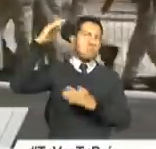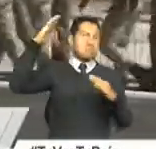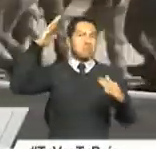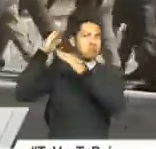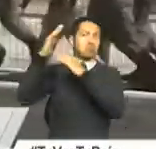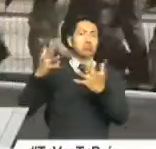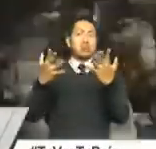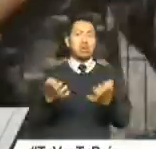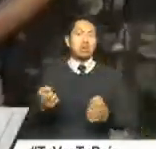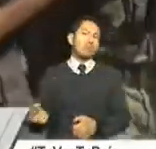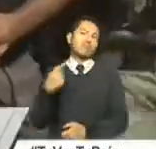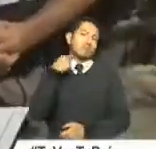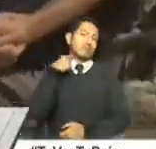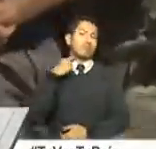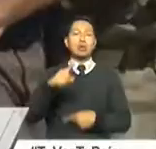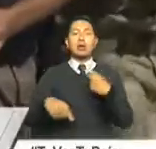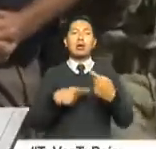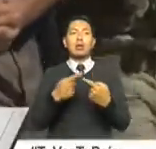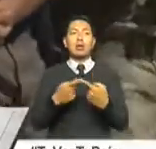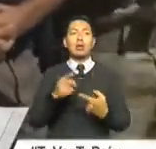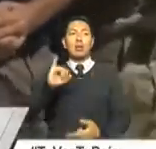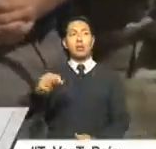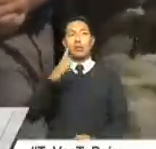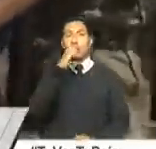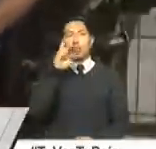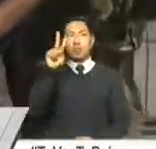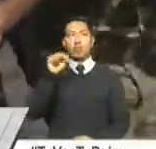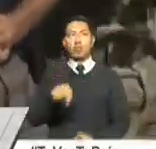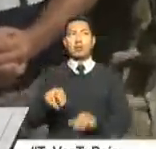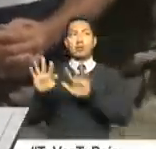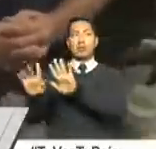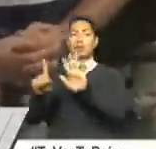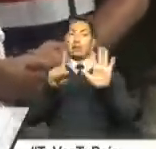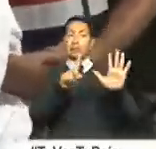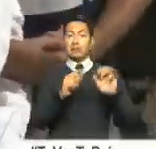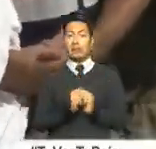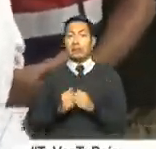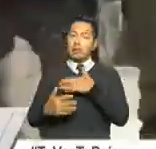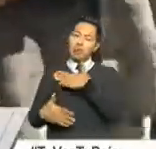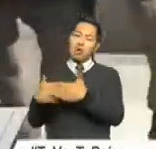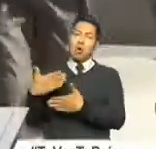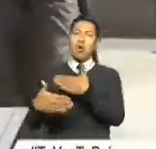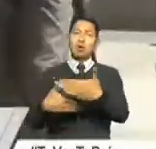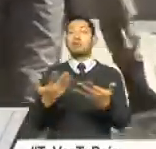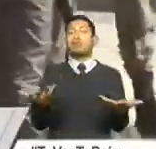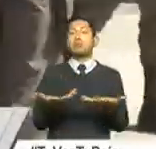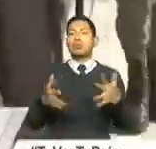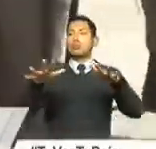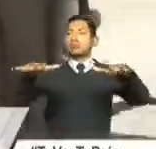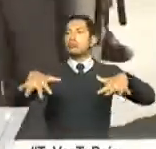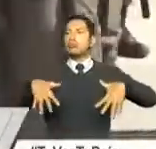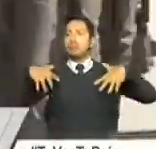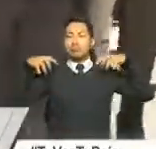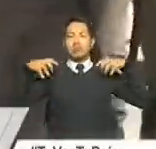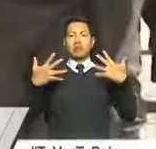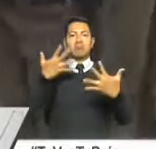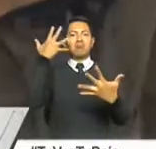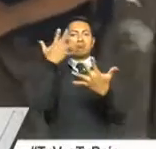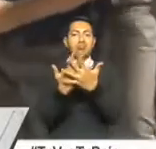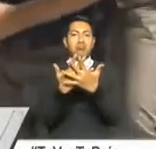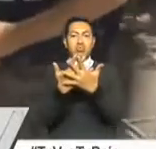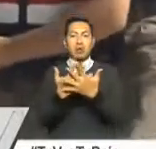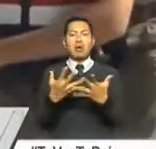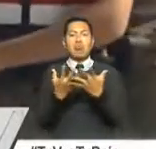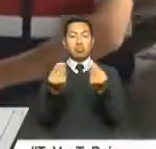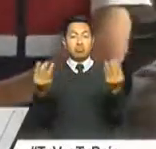en julio de 2016. El proceso se lleva a cabo en una sala acondicionada especialmente para el juicio, con capacidad